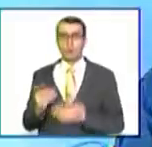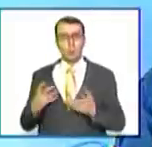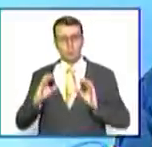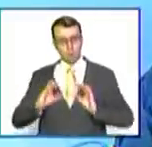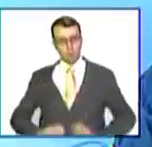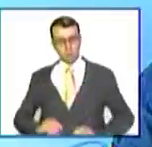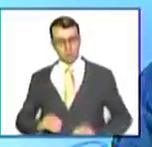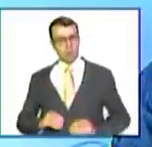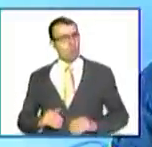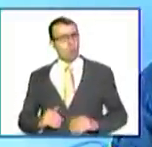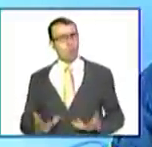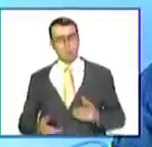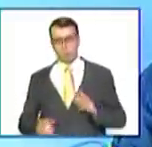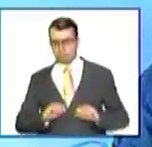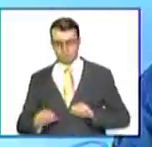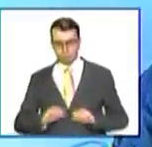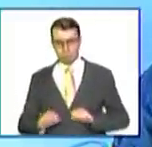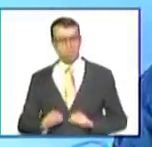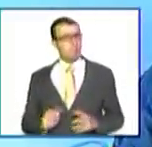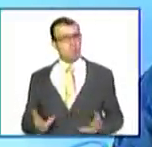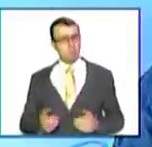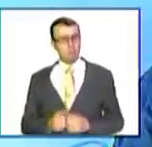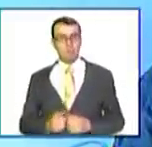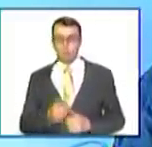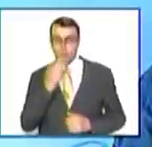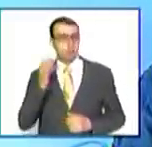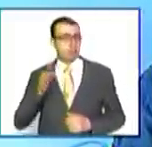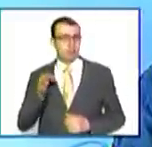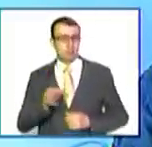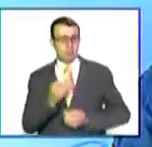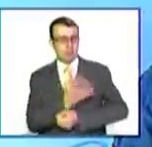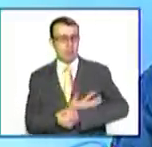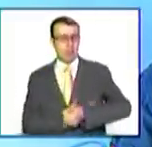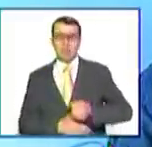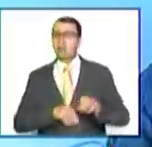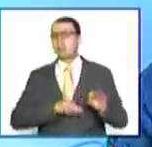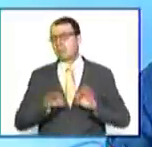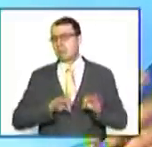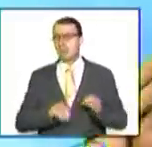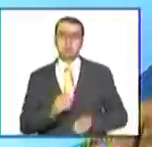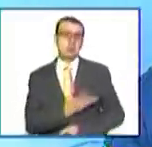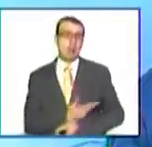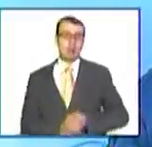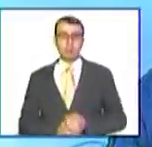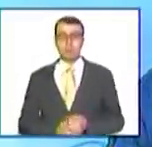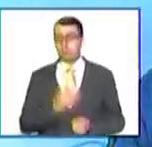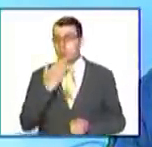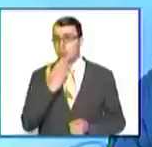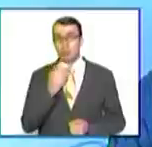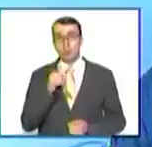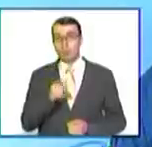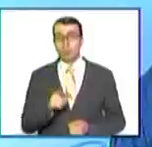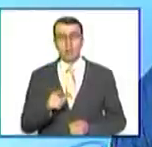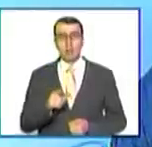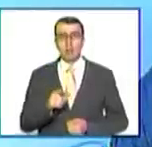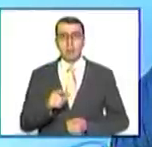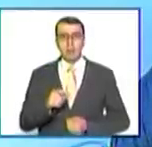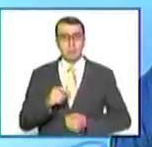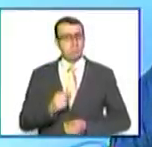cuerpo. Nosotros siempre hemos hablado de la sangre. Uno tiene el 10% de lo que uno pesa es